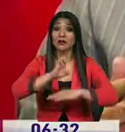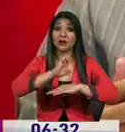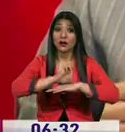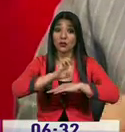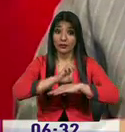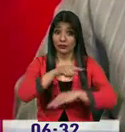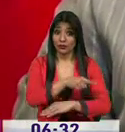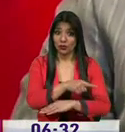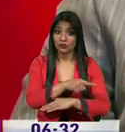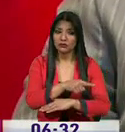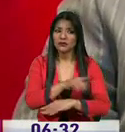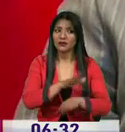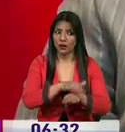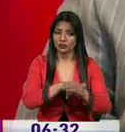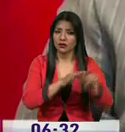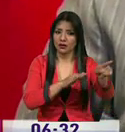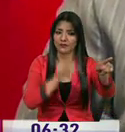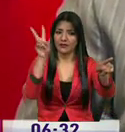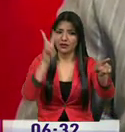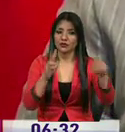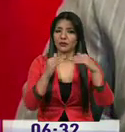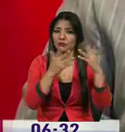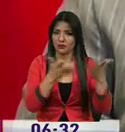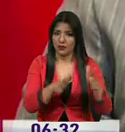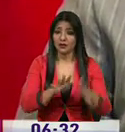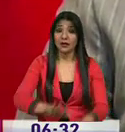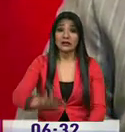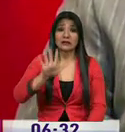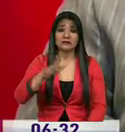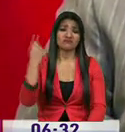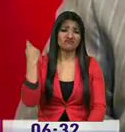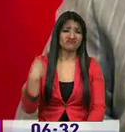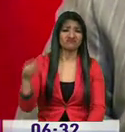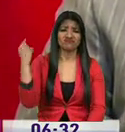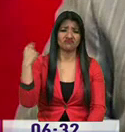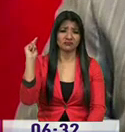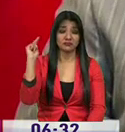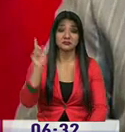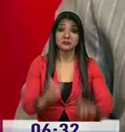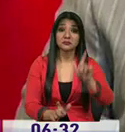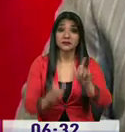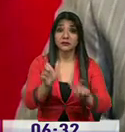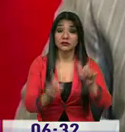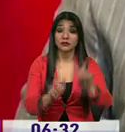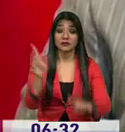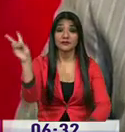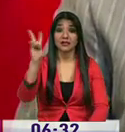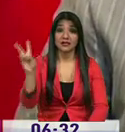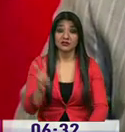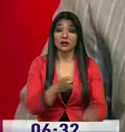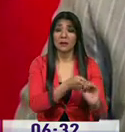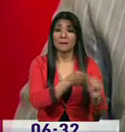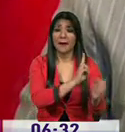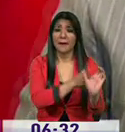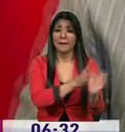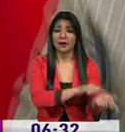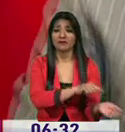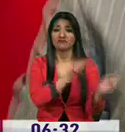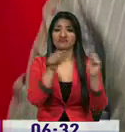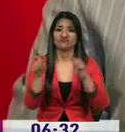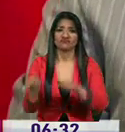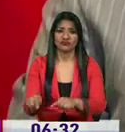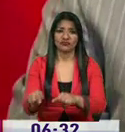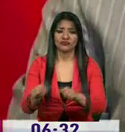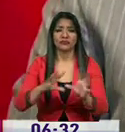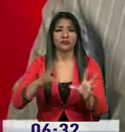venezolana el hecho de que 5 millones de venezolanos hayan escogido el éxodo. No